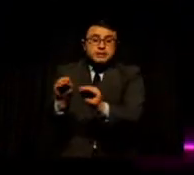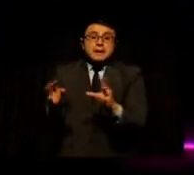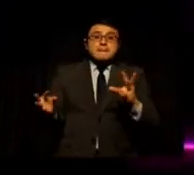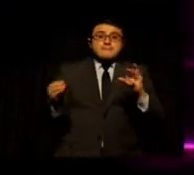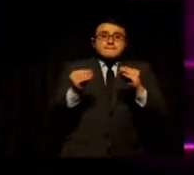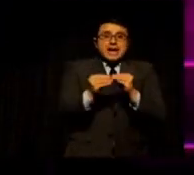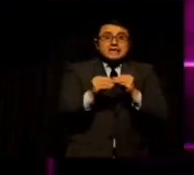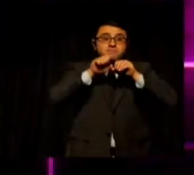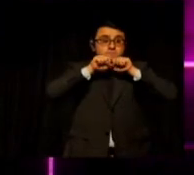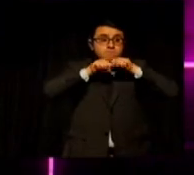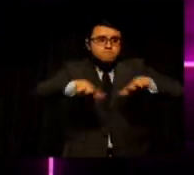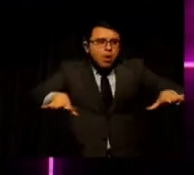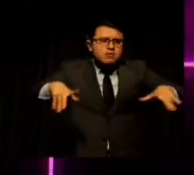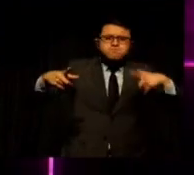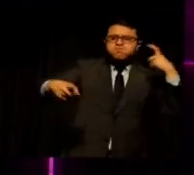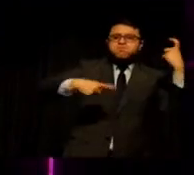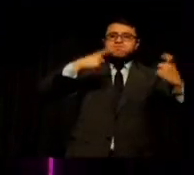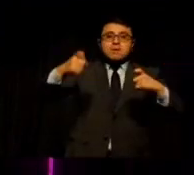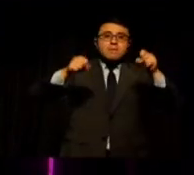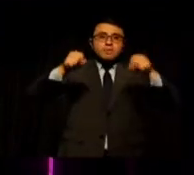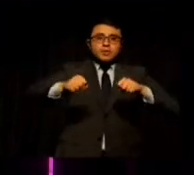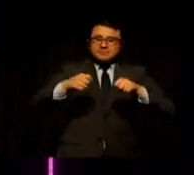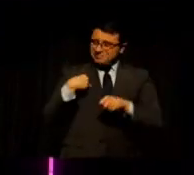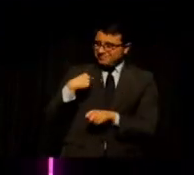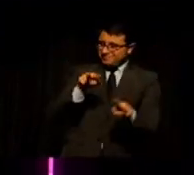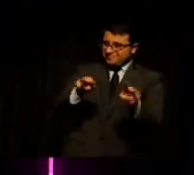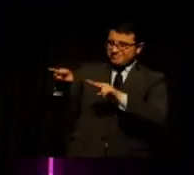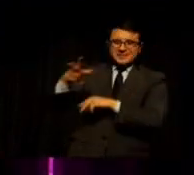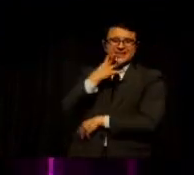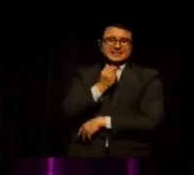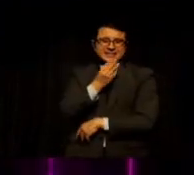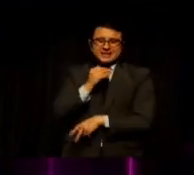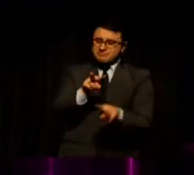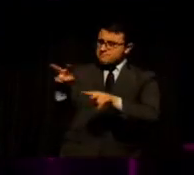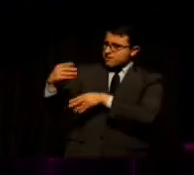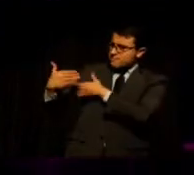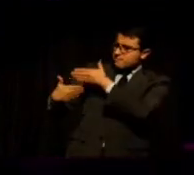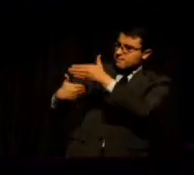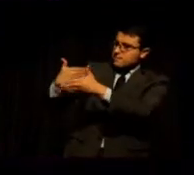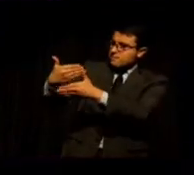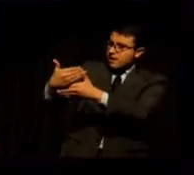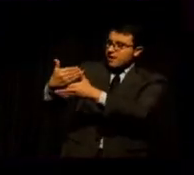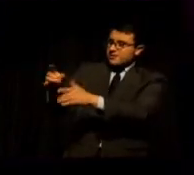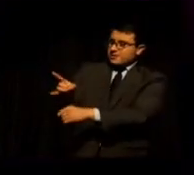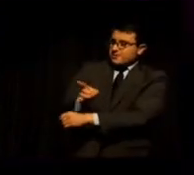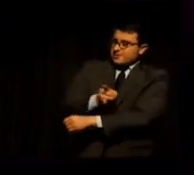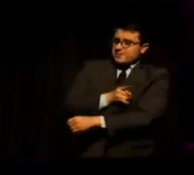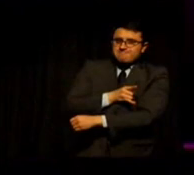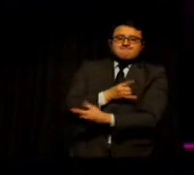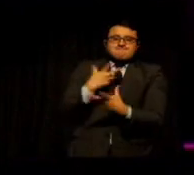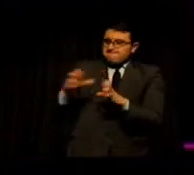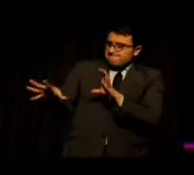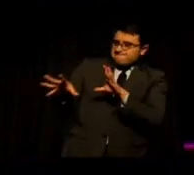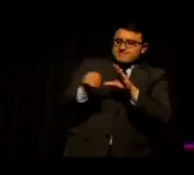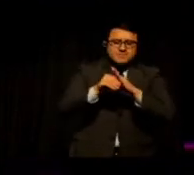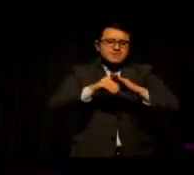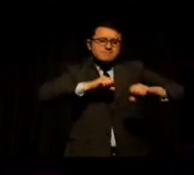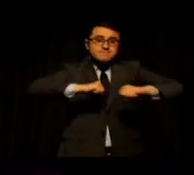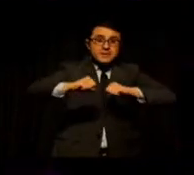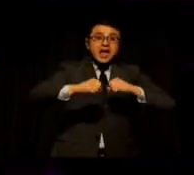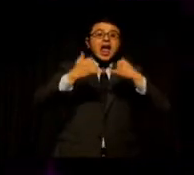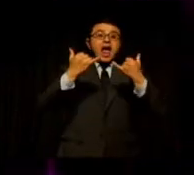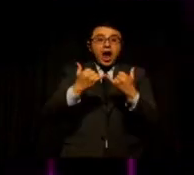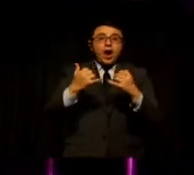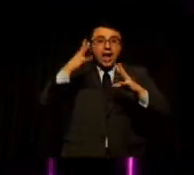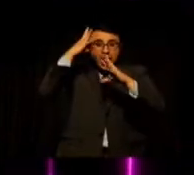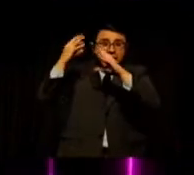para nosotros ha sido una inspiración ver esa secuencia y esa secuencia la estamos trabajando y ahora con ocasión del tratado de libre